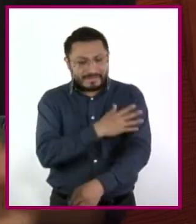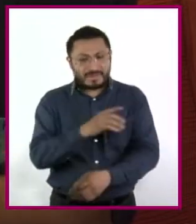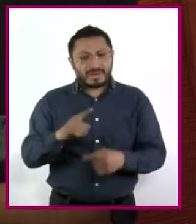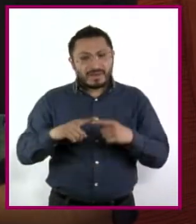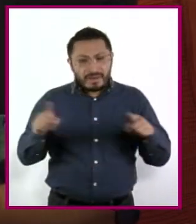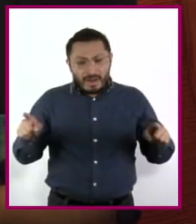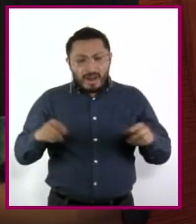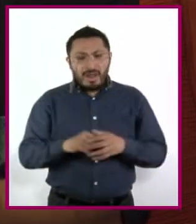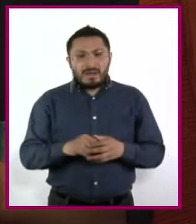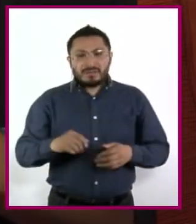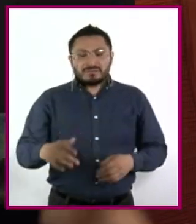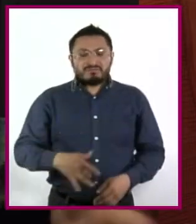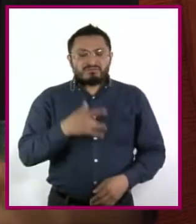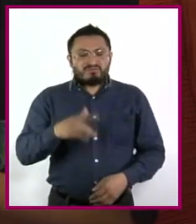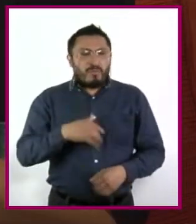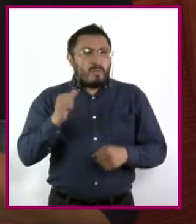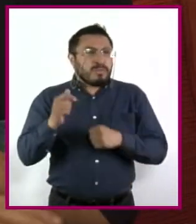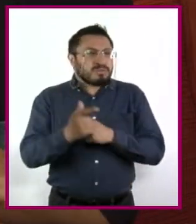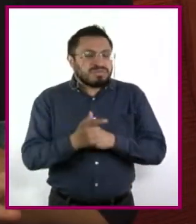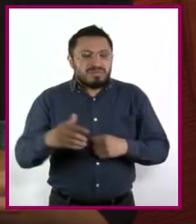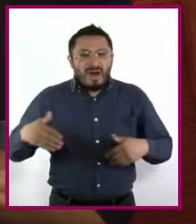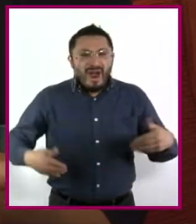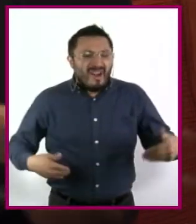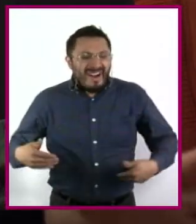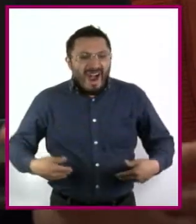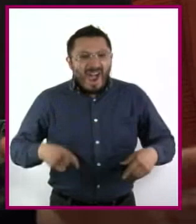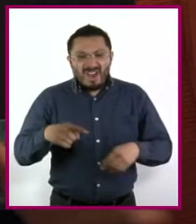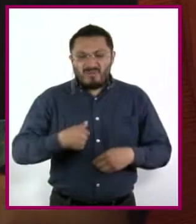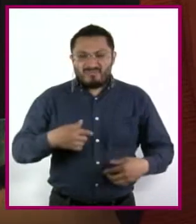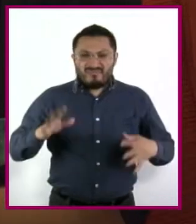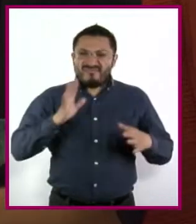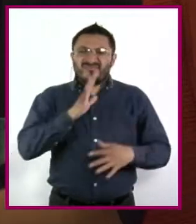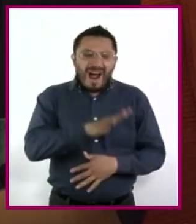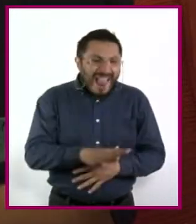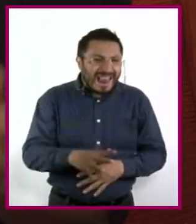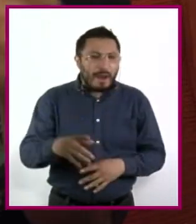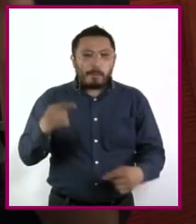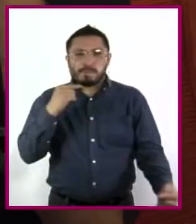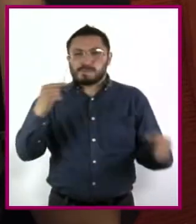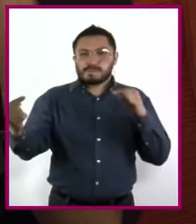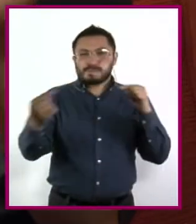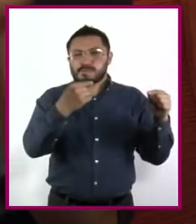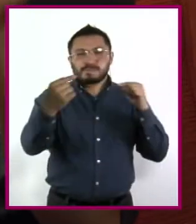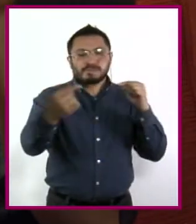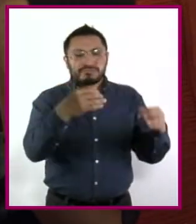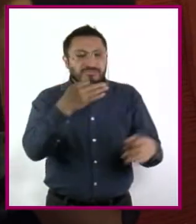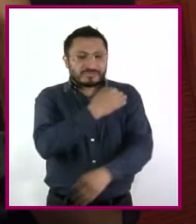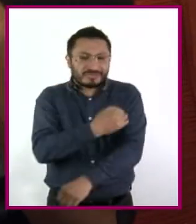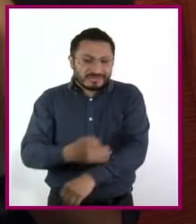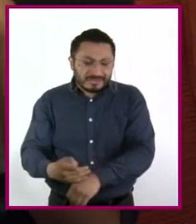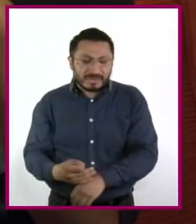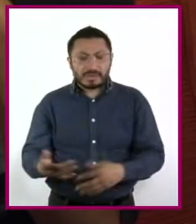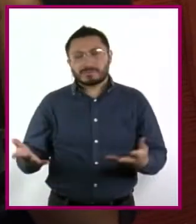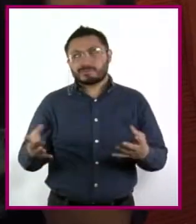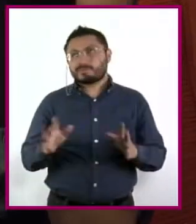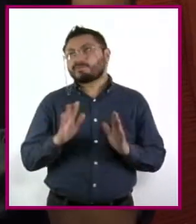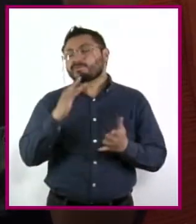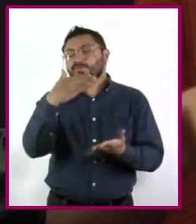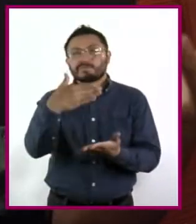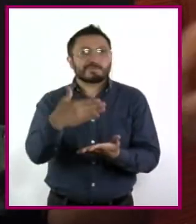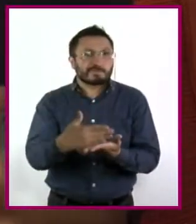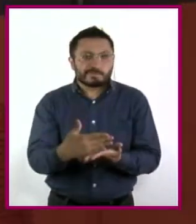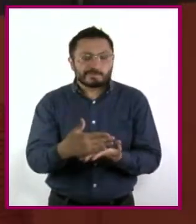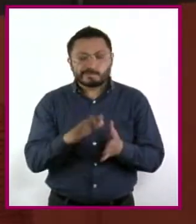está molestando y estás de malas y discutes con todos en tu familia. Entonces haces una pausa y te das cuenta de que estás